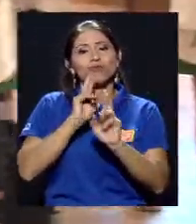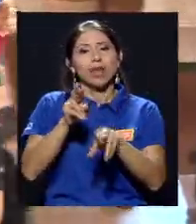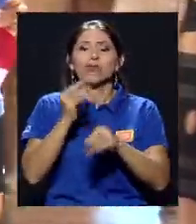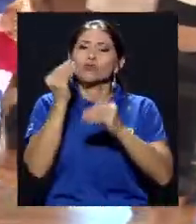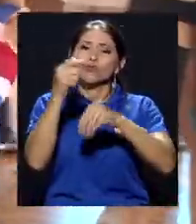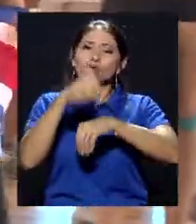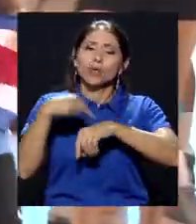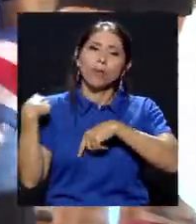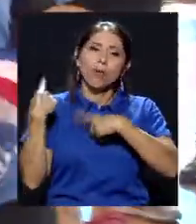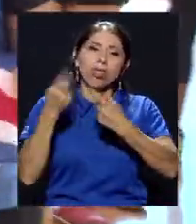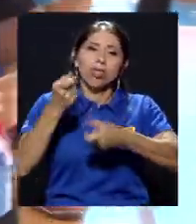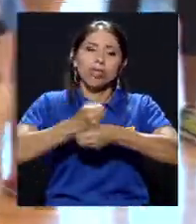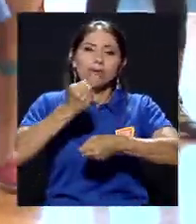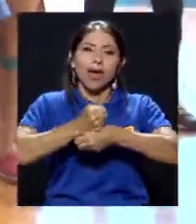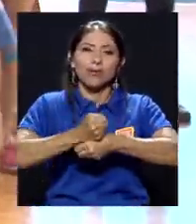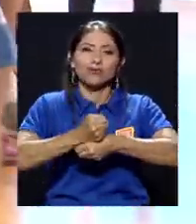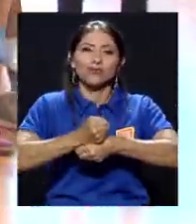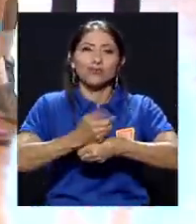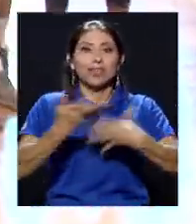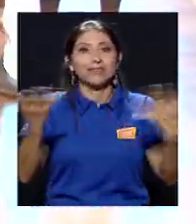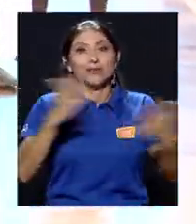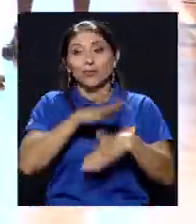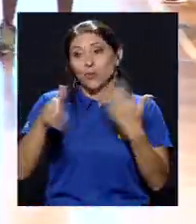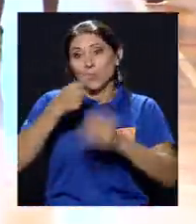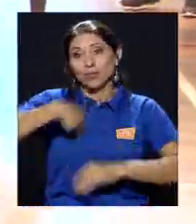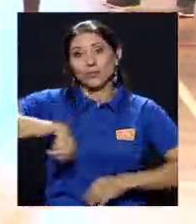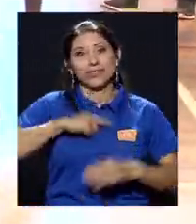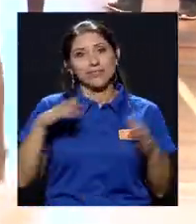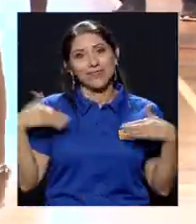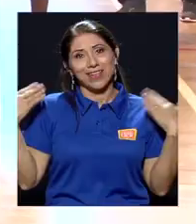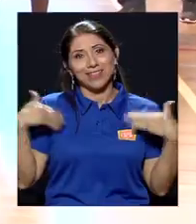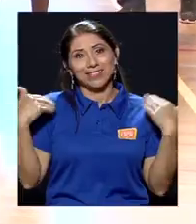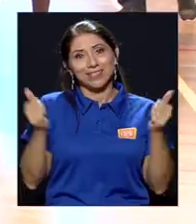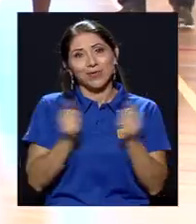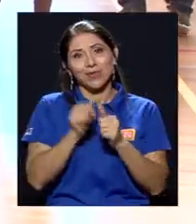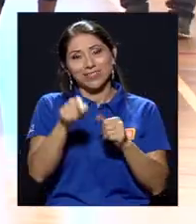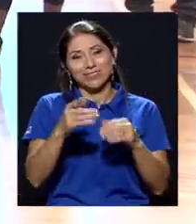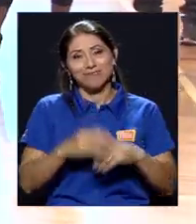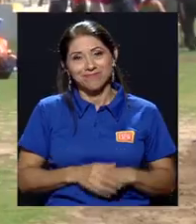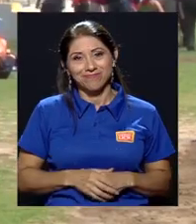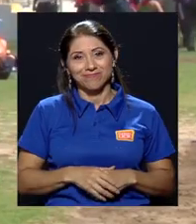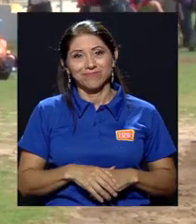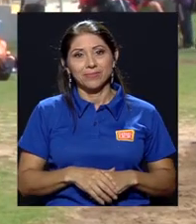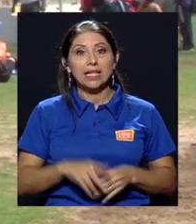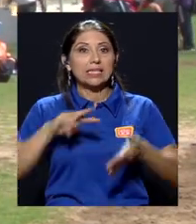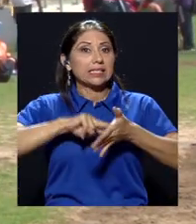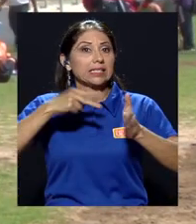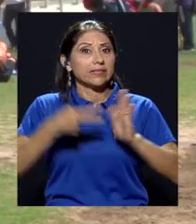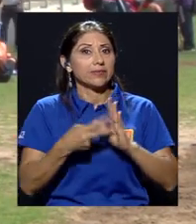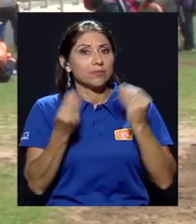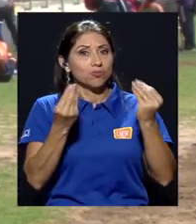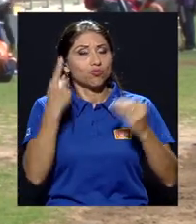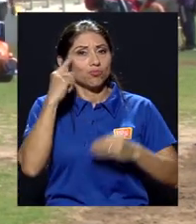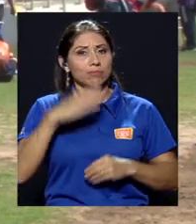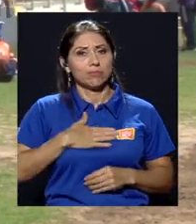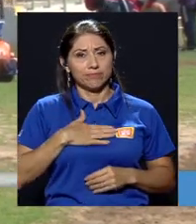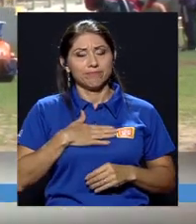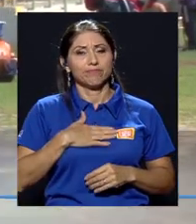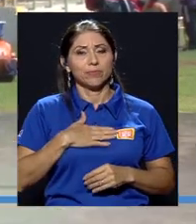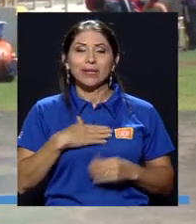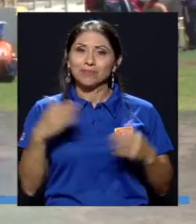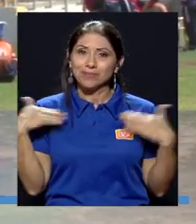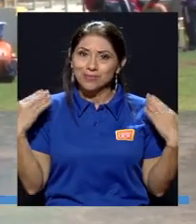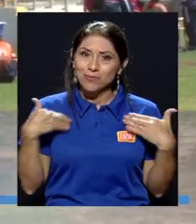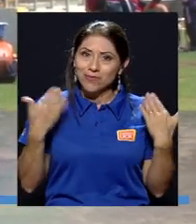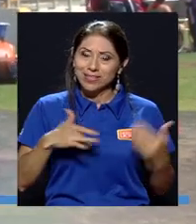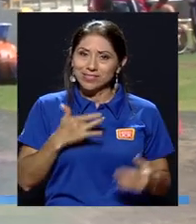hemos trabajado. Y al final creo que hoy todas estamos muy felices con ese tema. Para mí significa mucho, es algo que me hace muy feliz